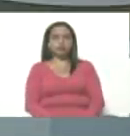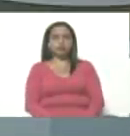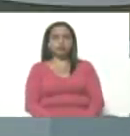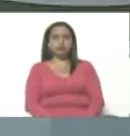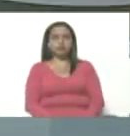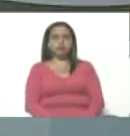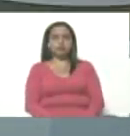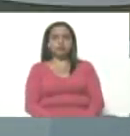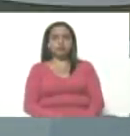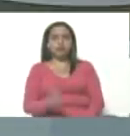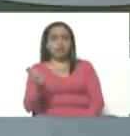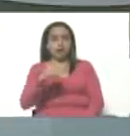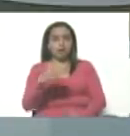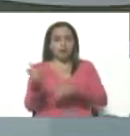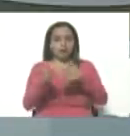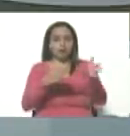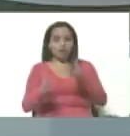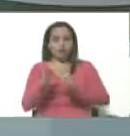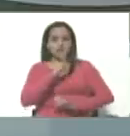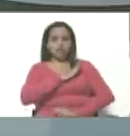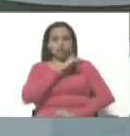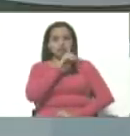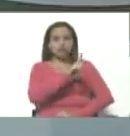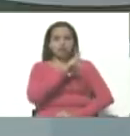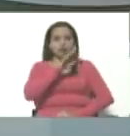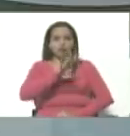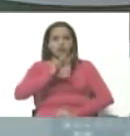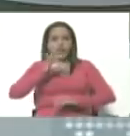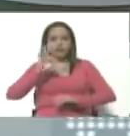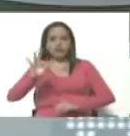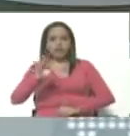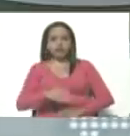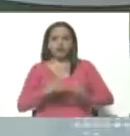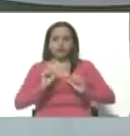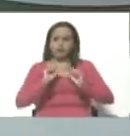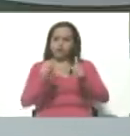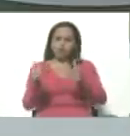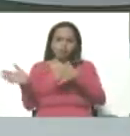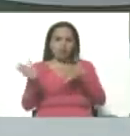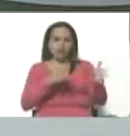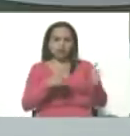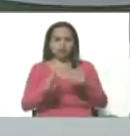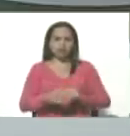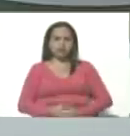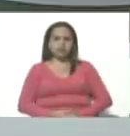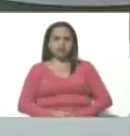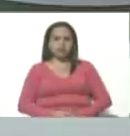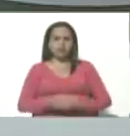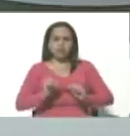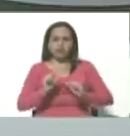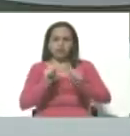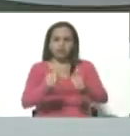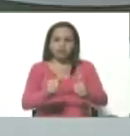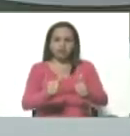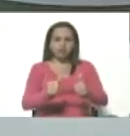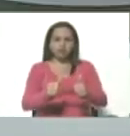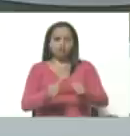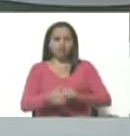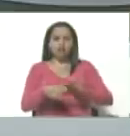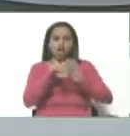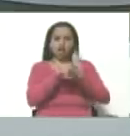En el mes de marzo hubo 143 casos. Arrancó. Las medidas fueron rápidas,